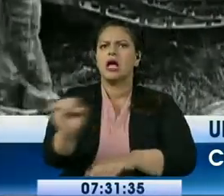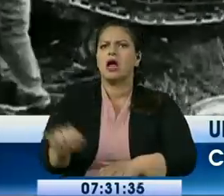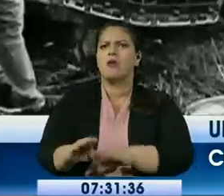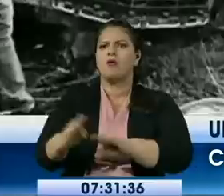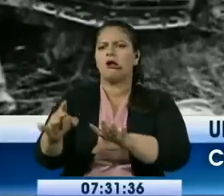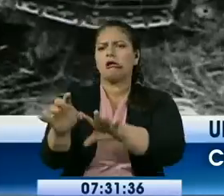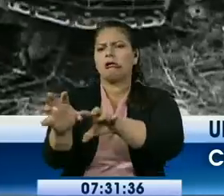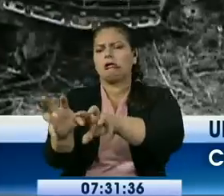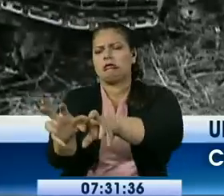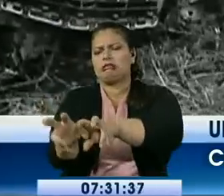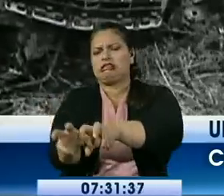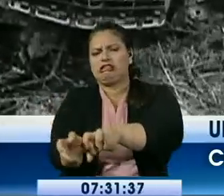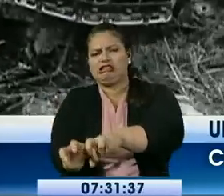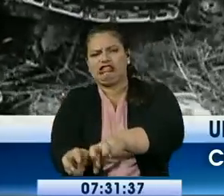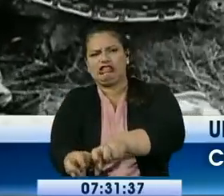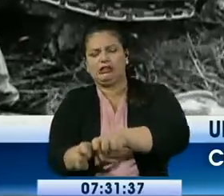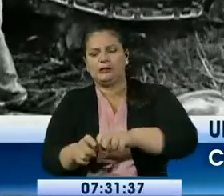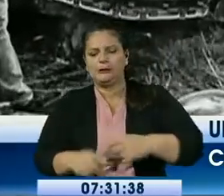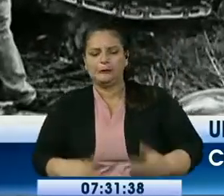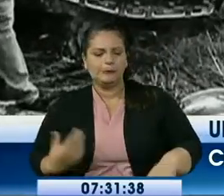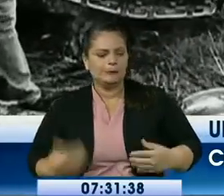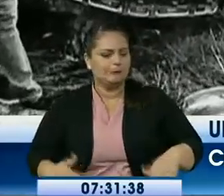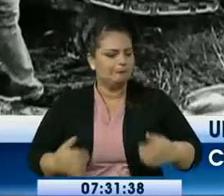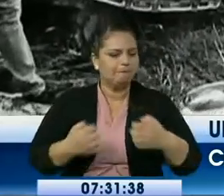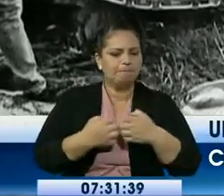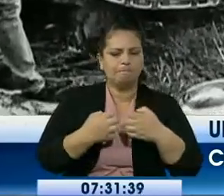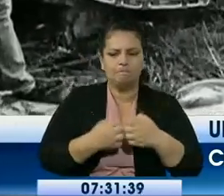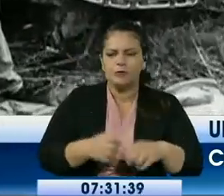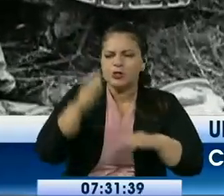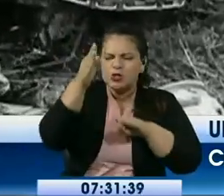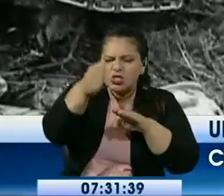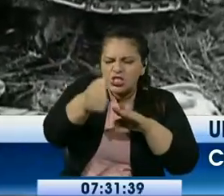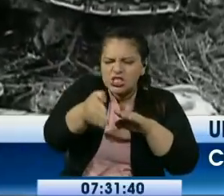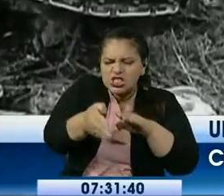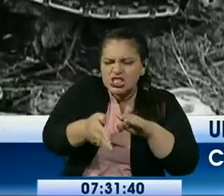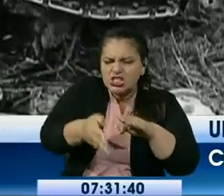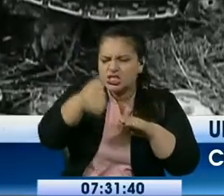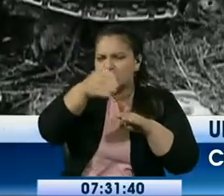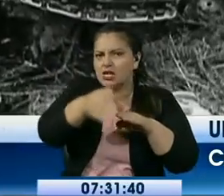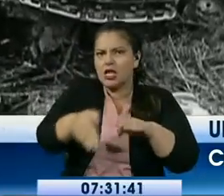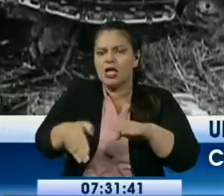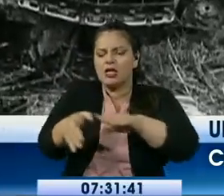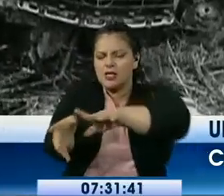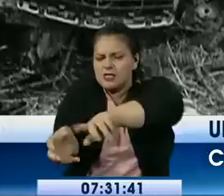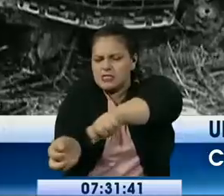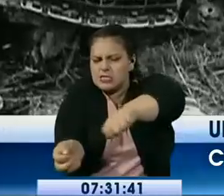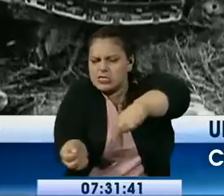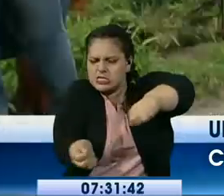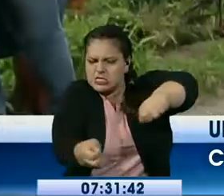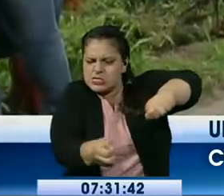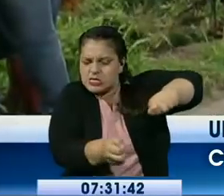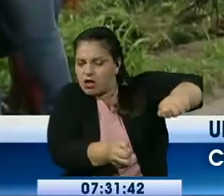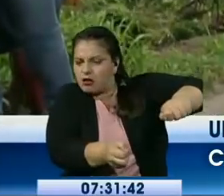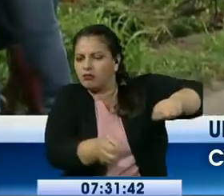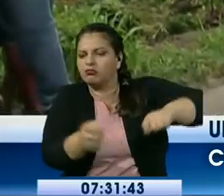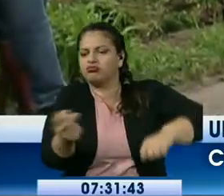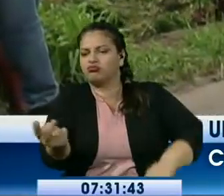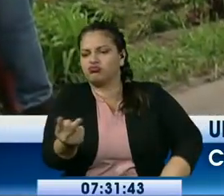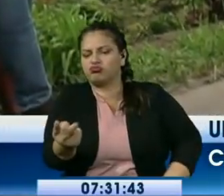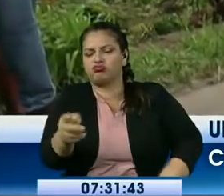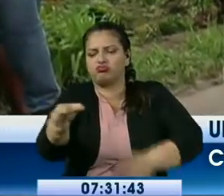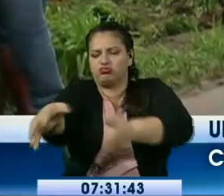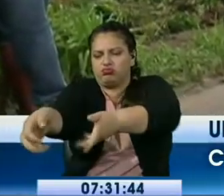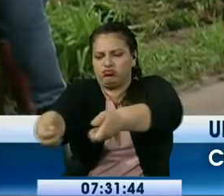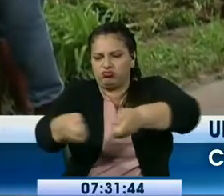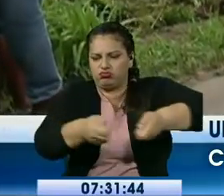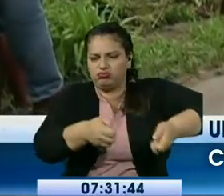para sacar los cadáveres. Se presume que eran trabajadores de una empresa los que perdieron la vida. Los carros fueron retirados con